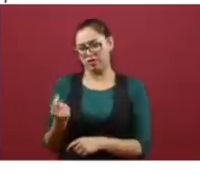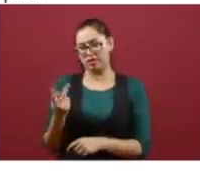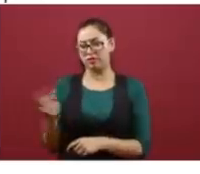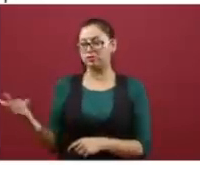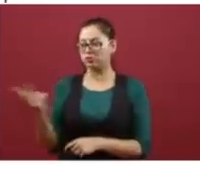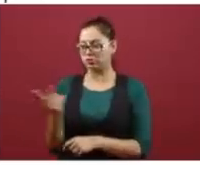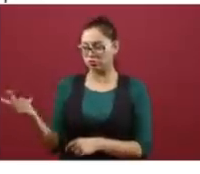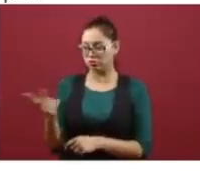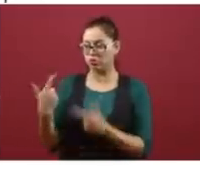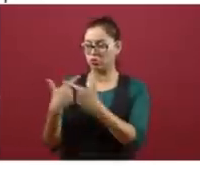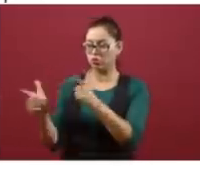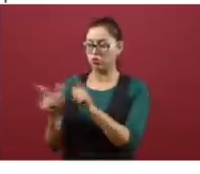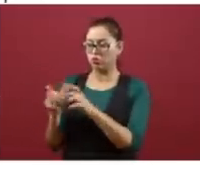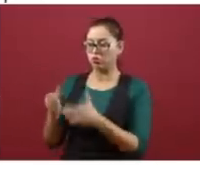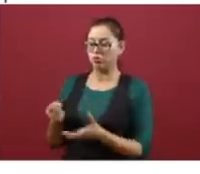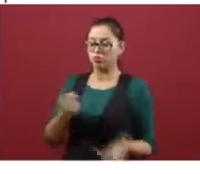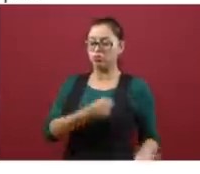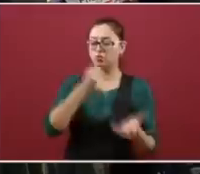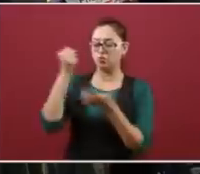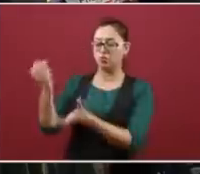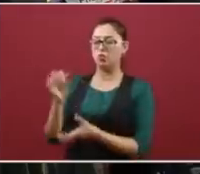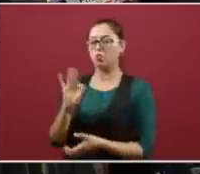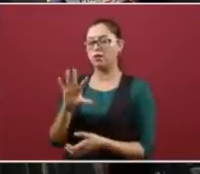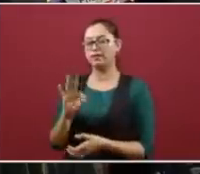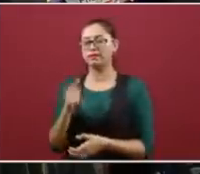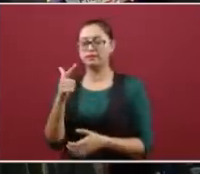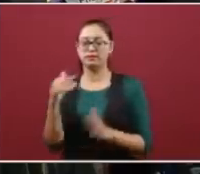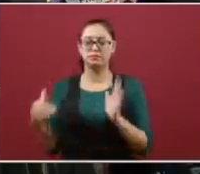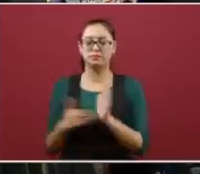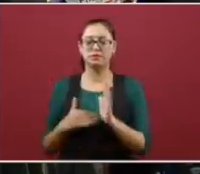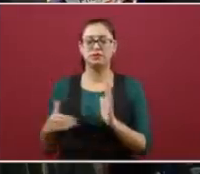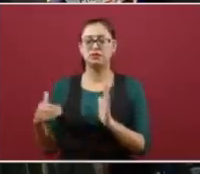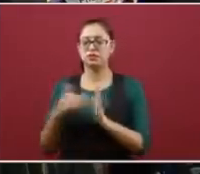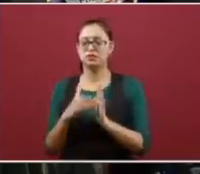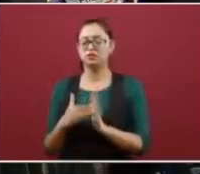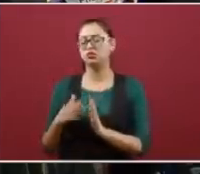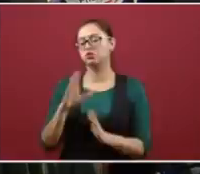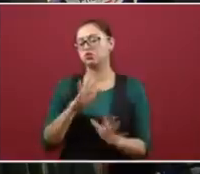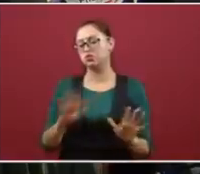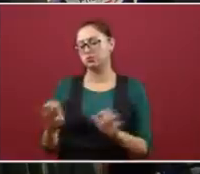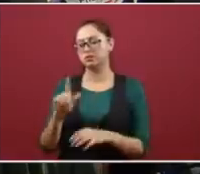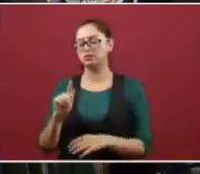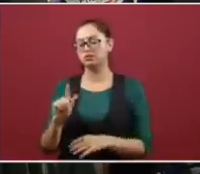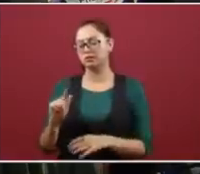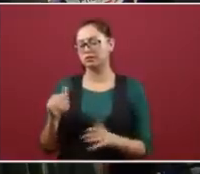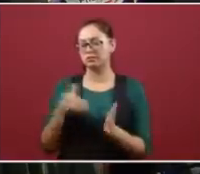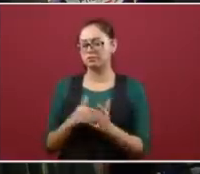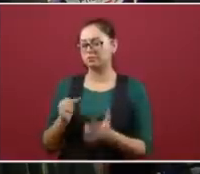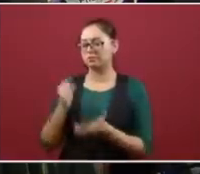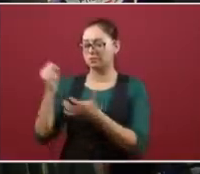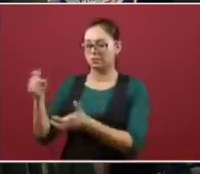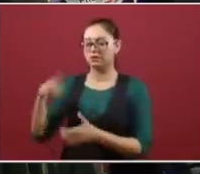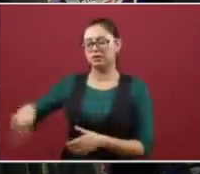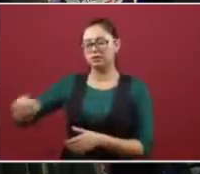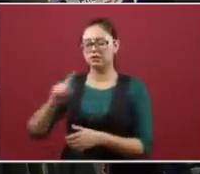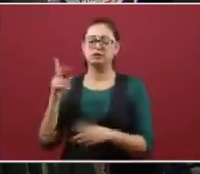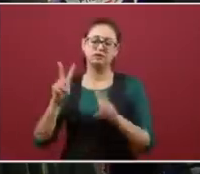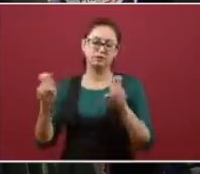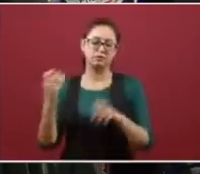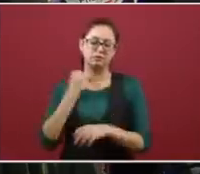grupo recibió 47 millones 900 mil pesos provenientes de bufete de proyectos de información y análisis